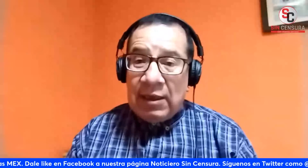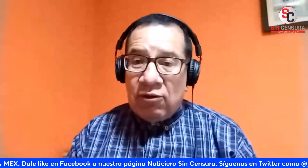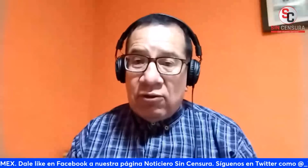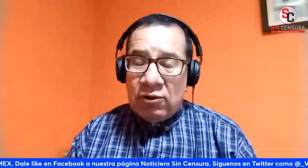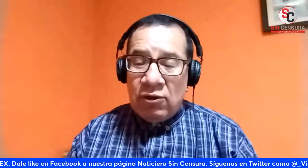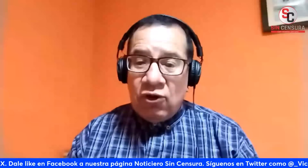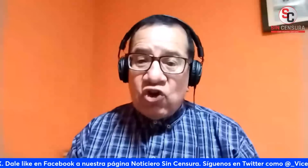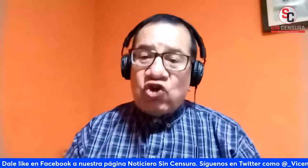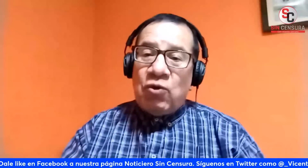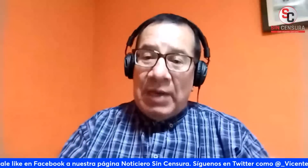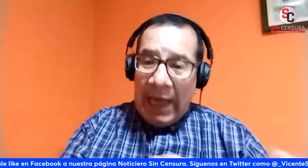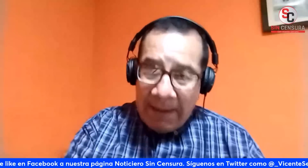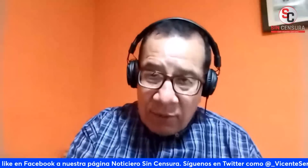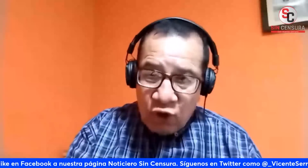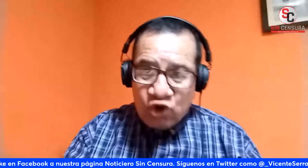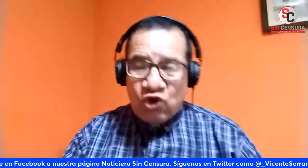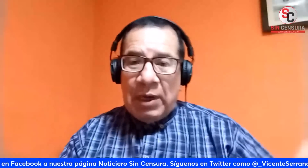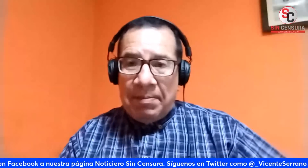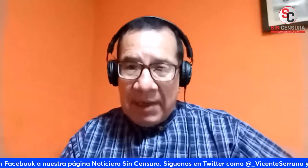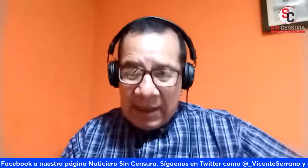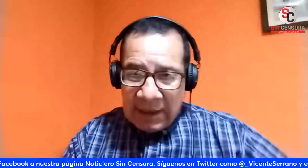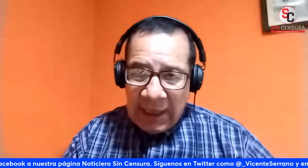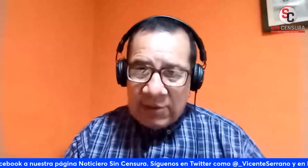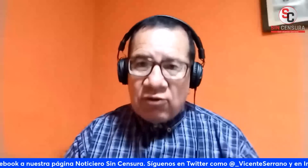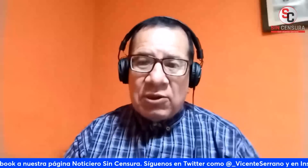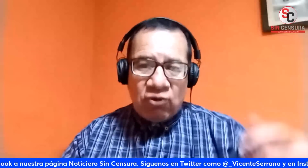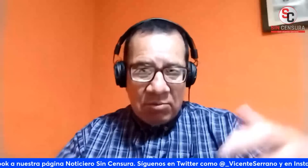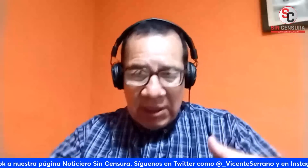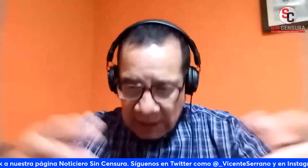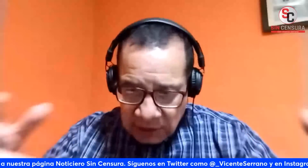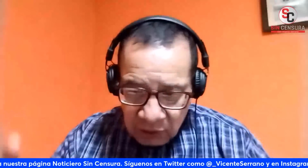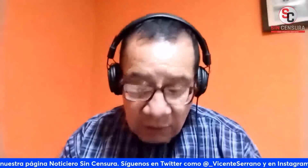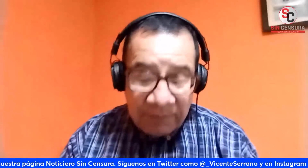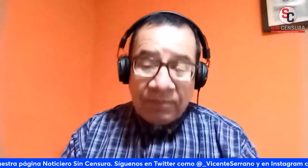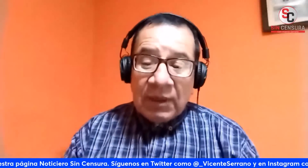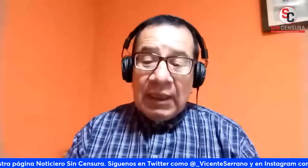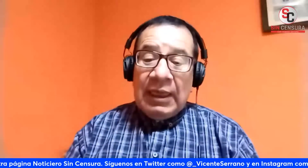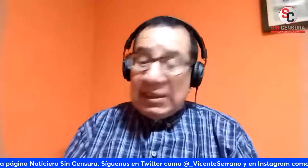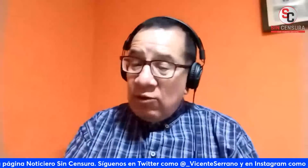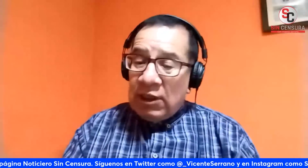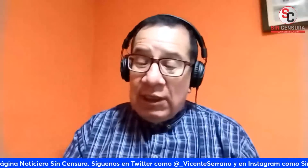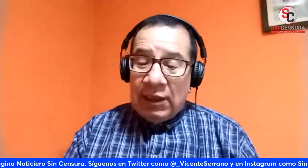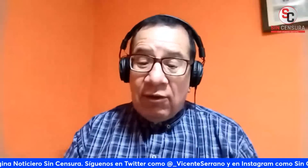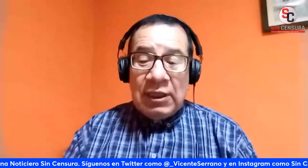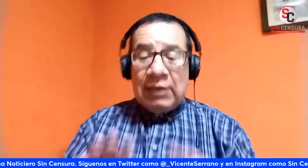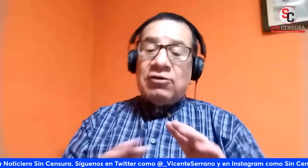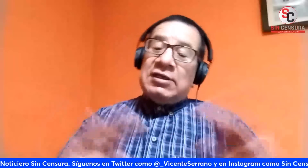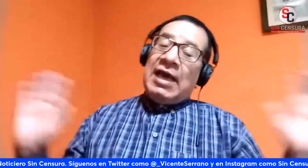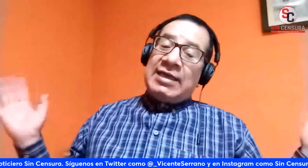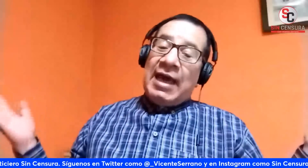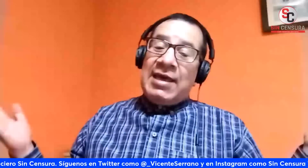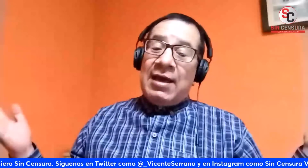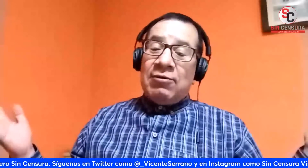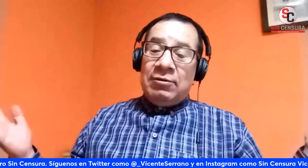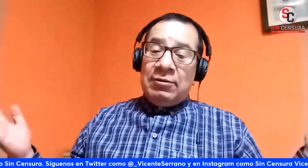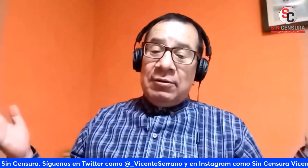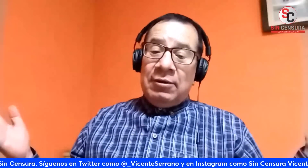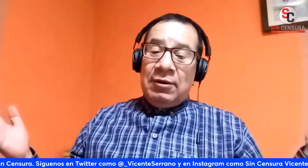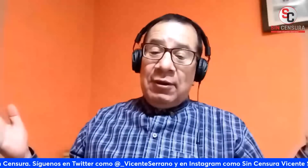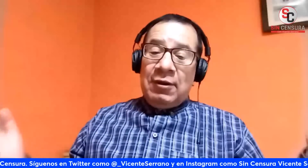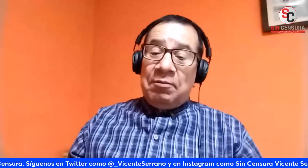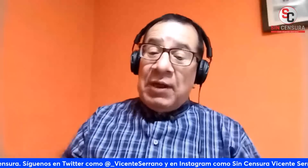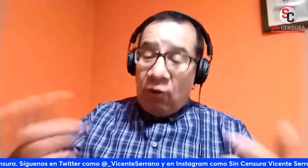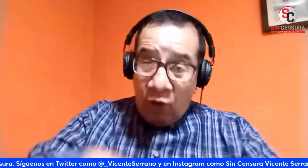muy crítico sobre AMLO, sobre el PRD, sobre su administración. Es muy crítico. Y entonces ya se